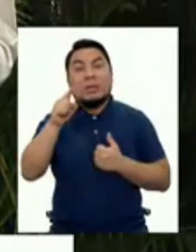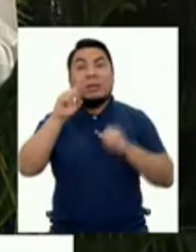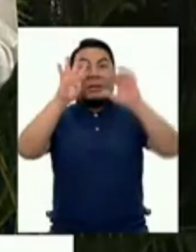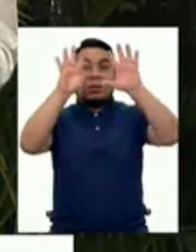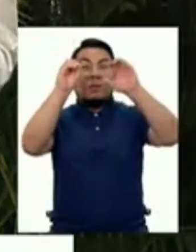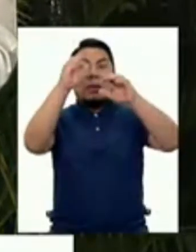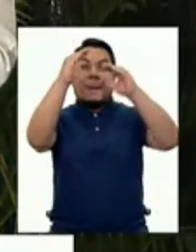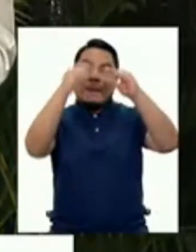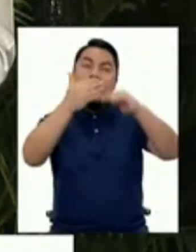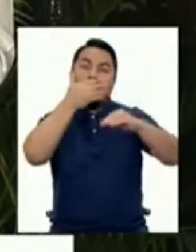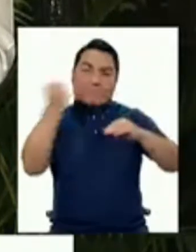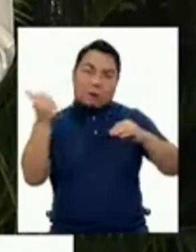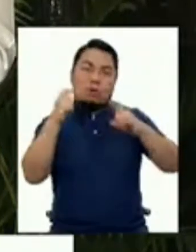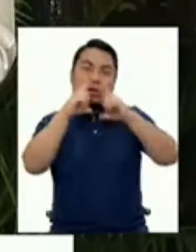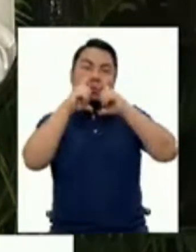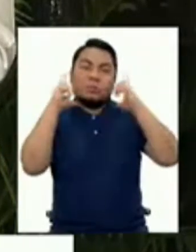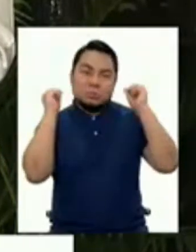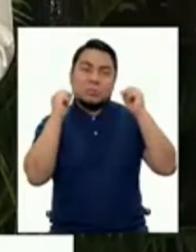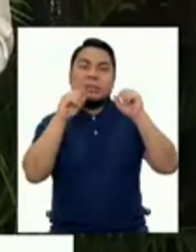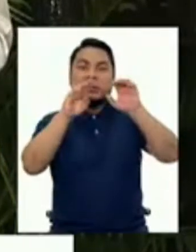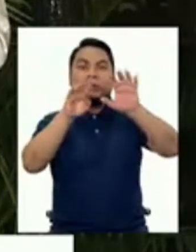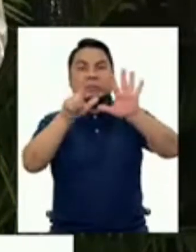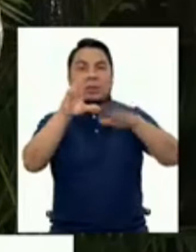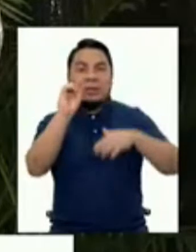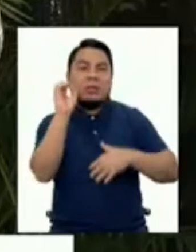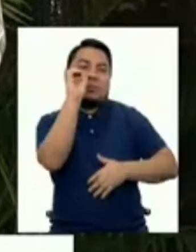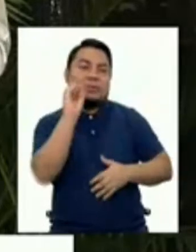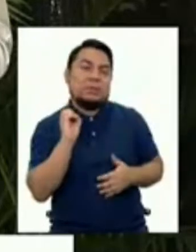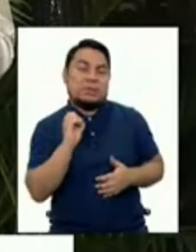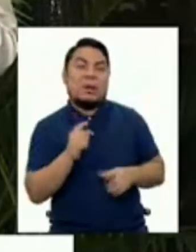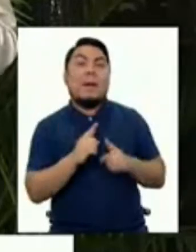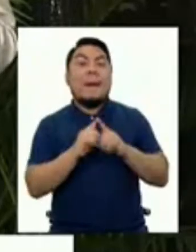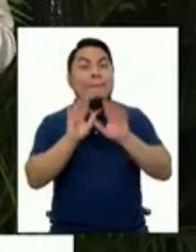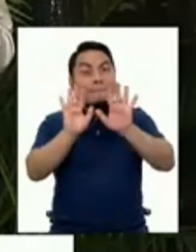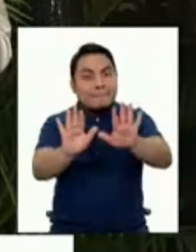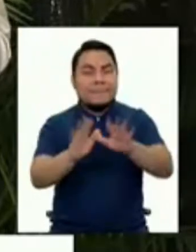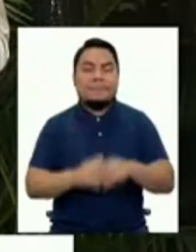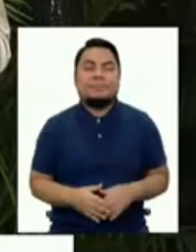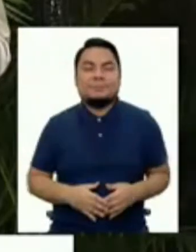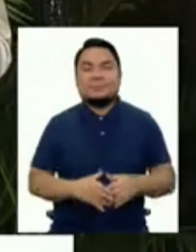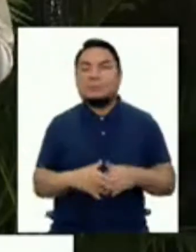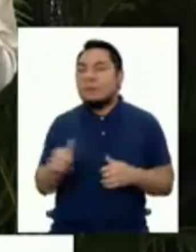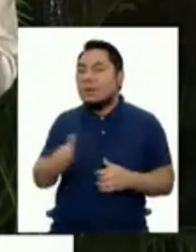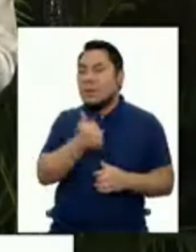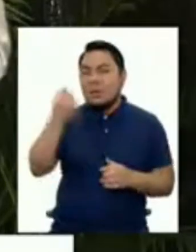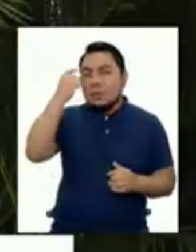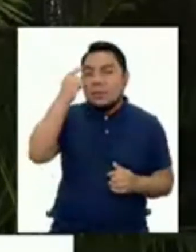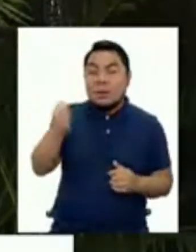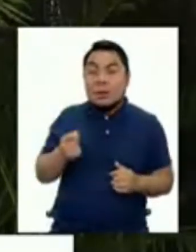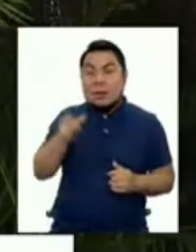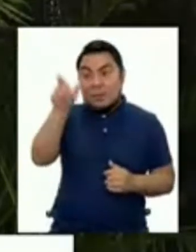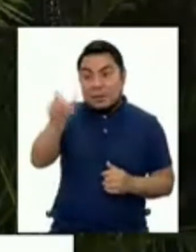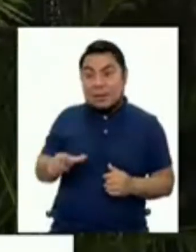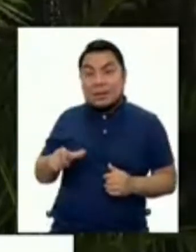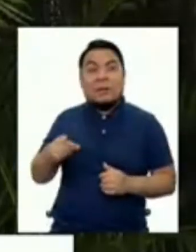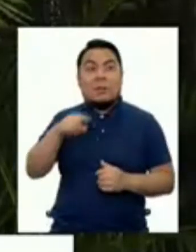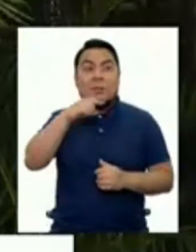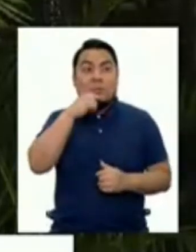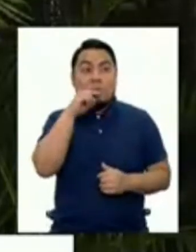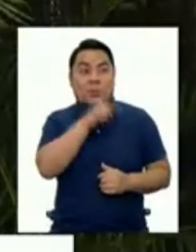90 al 70%. Pero ¿qué pasa si la persona que tiene el virus se pone mascarilla?